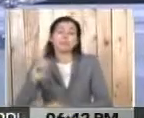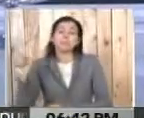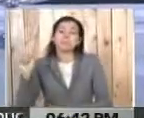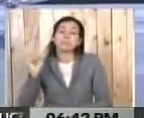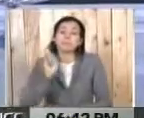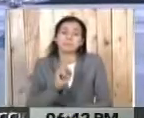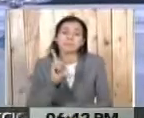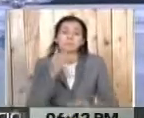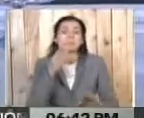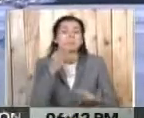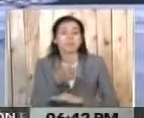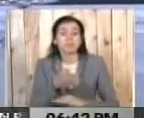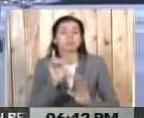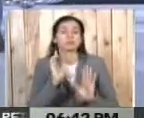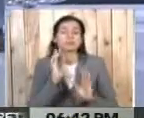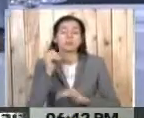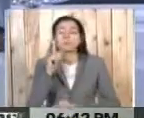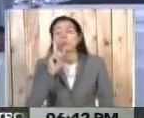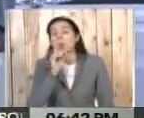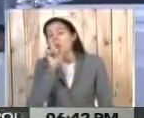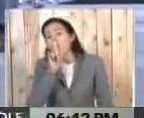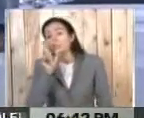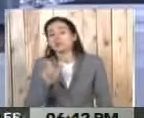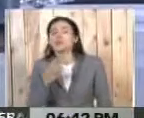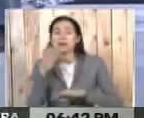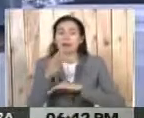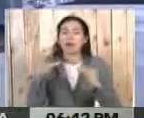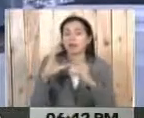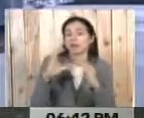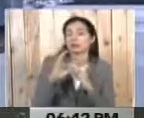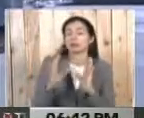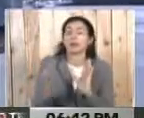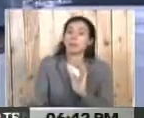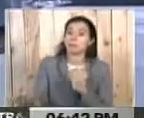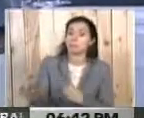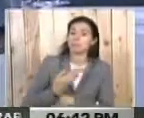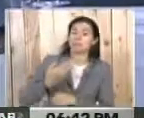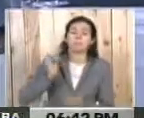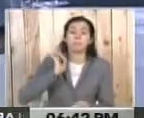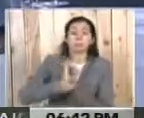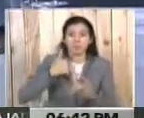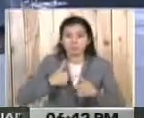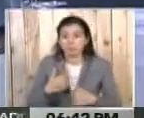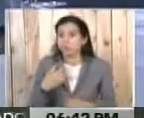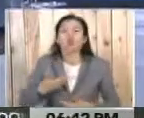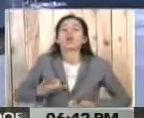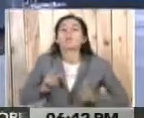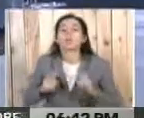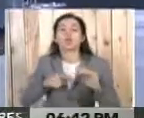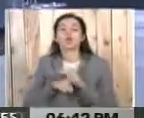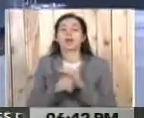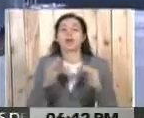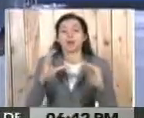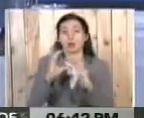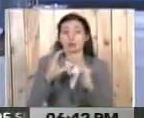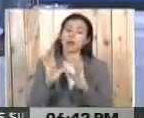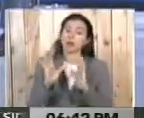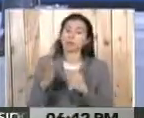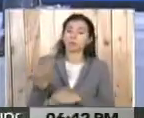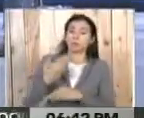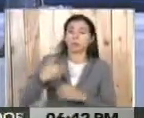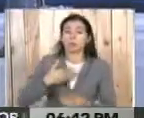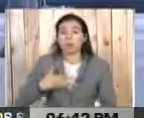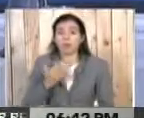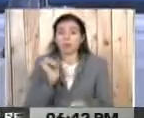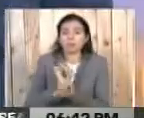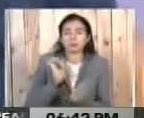preso usted de Conatel? Sí, claro, no, yo voy a ir preso y además me dan un tercio adicional porque soy funcionario público. Fíjate, les digo, es una ley penal porque establece un nuevo delito, que es no